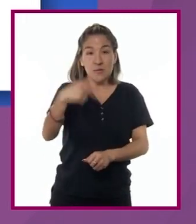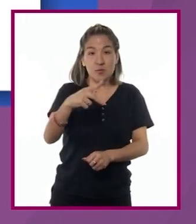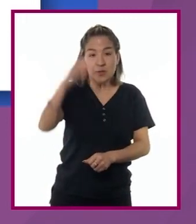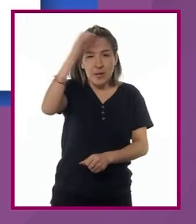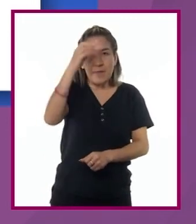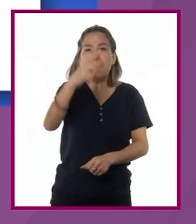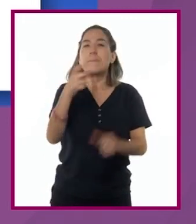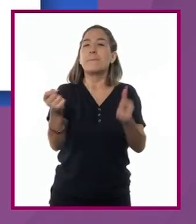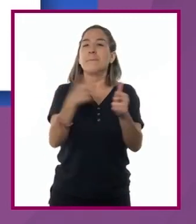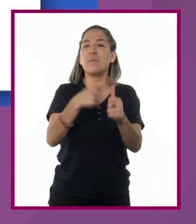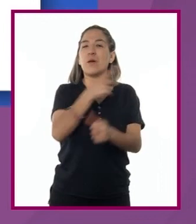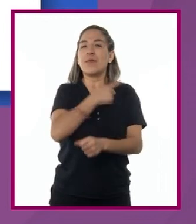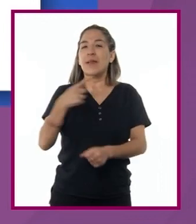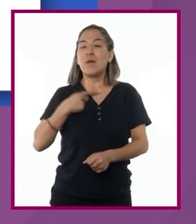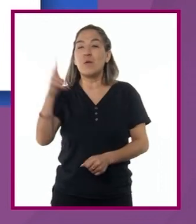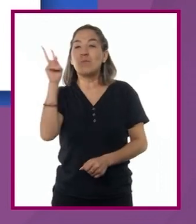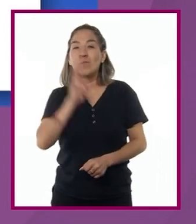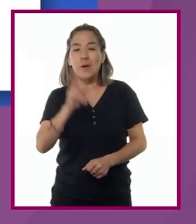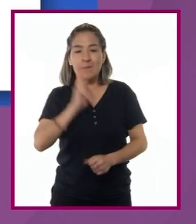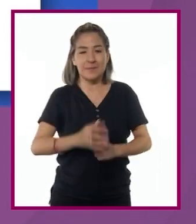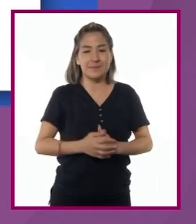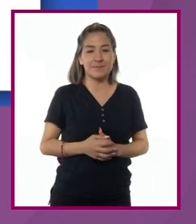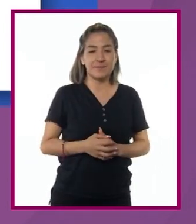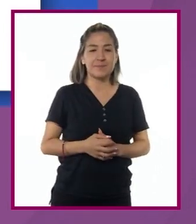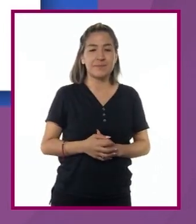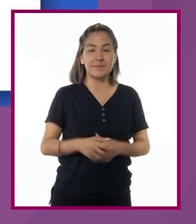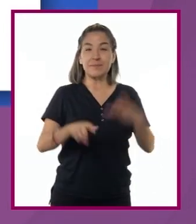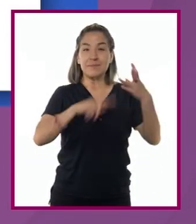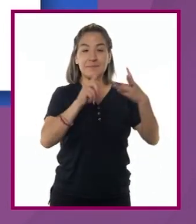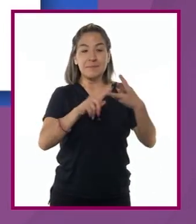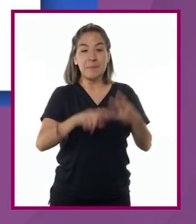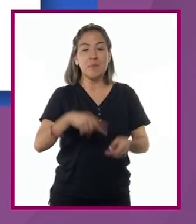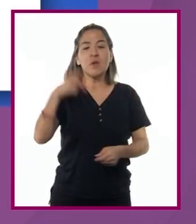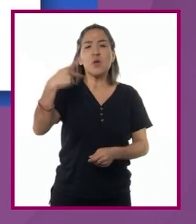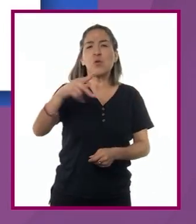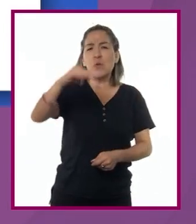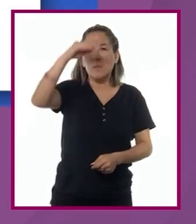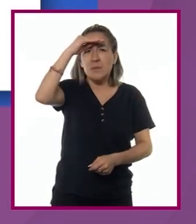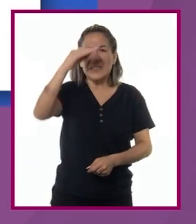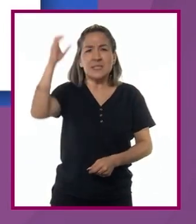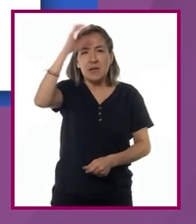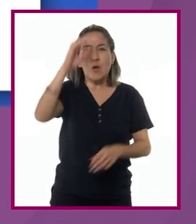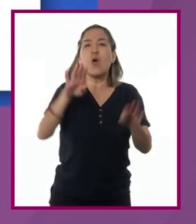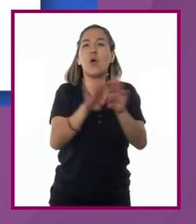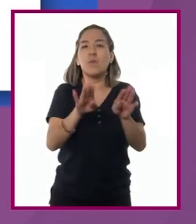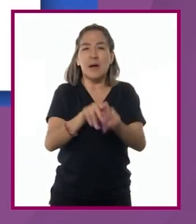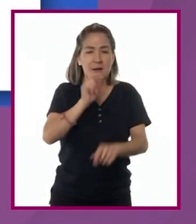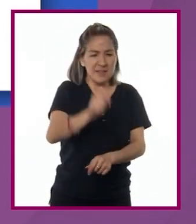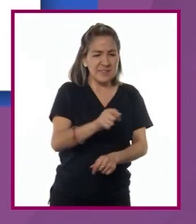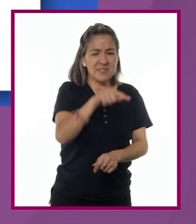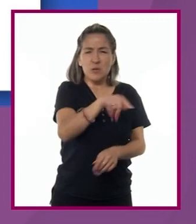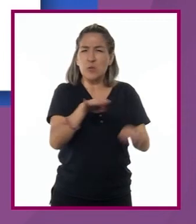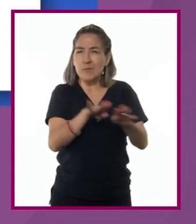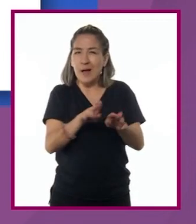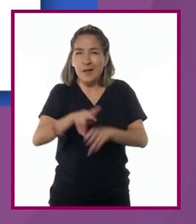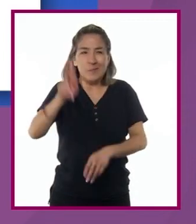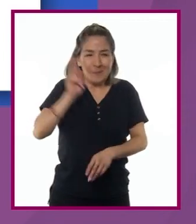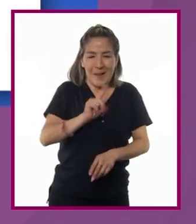prueba. Objetividad. El pensamiento científico se aplica a los hechos innegables y no